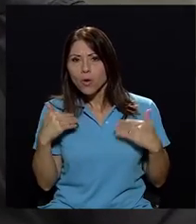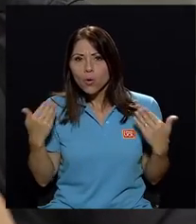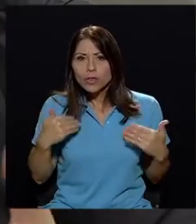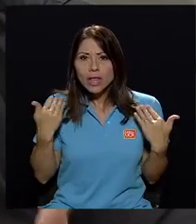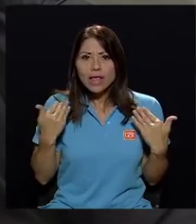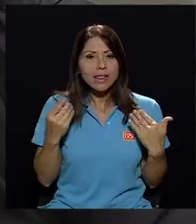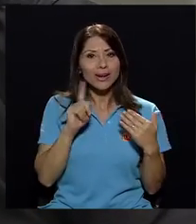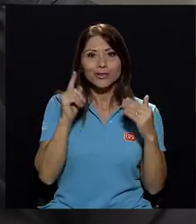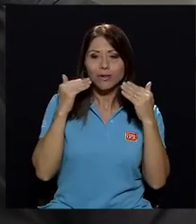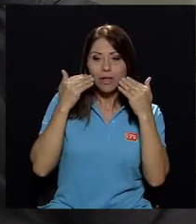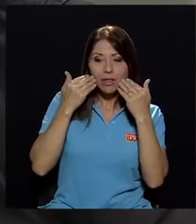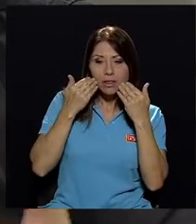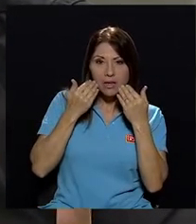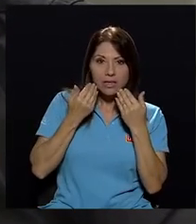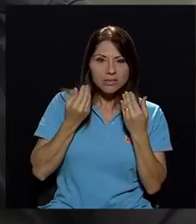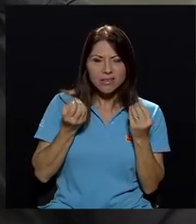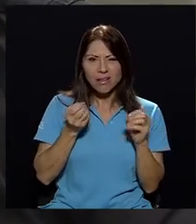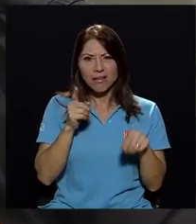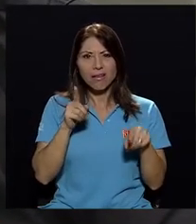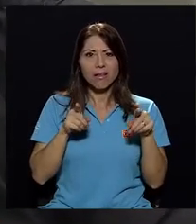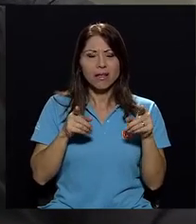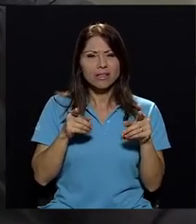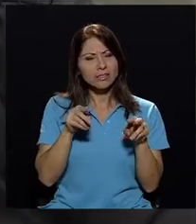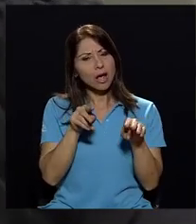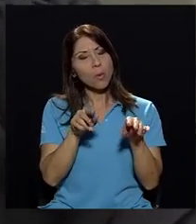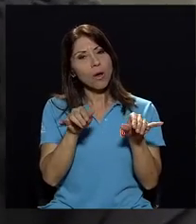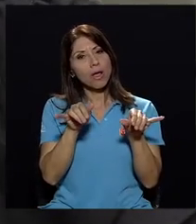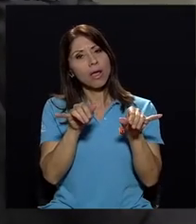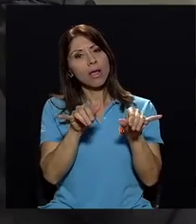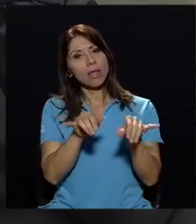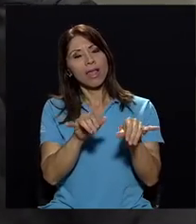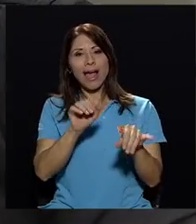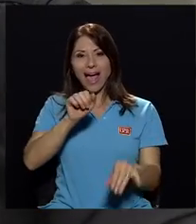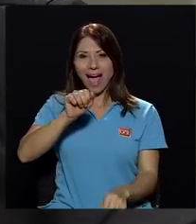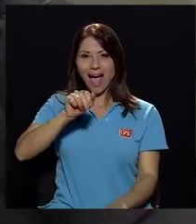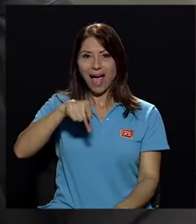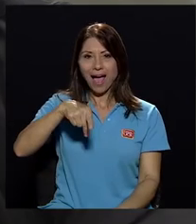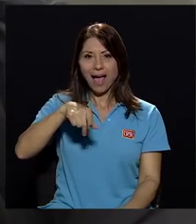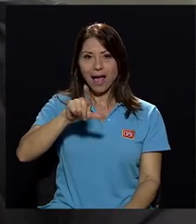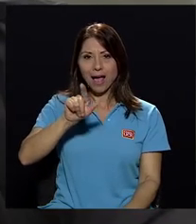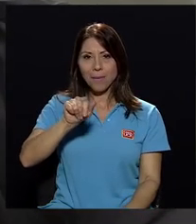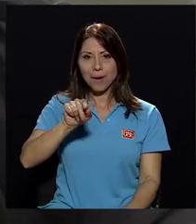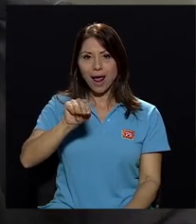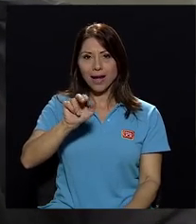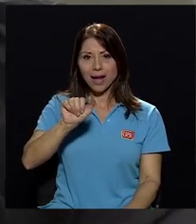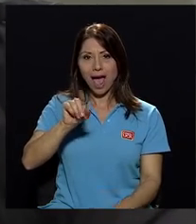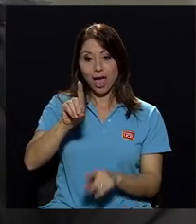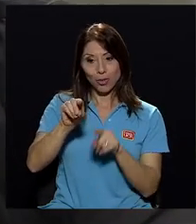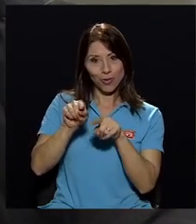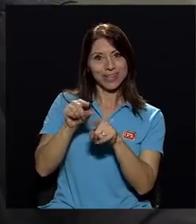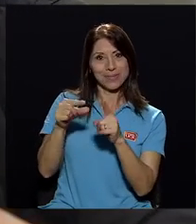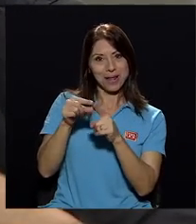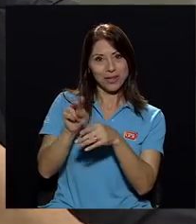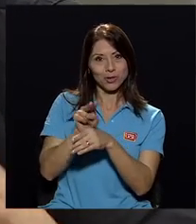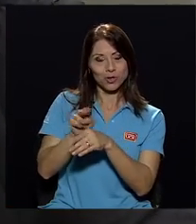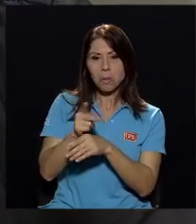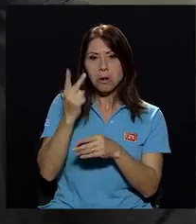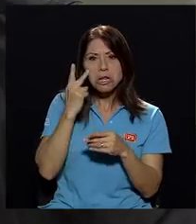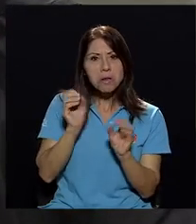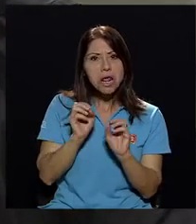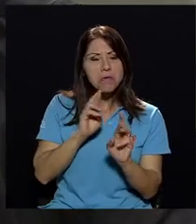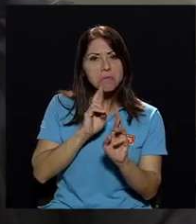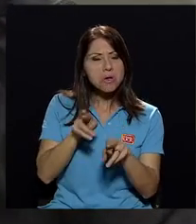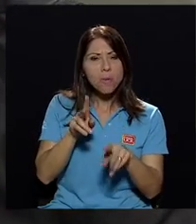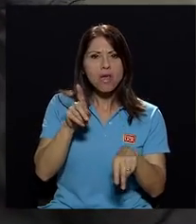contento, no se ve ni triste, está como aplanado. Eso decimos que está aplanado, no se le ve ningún tipo